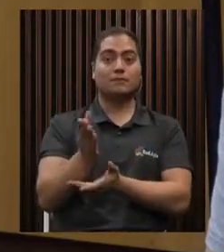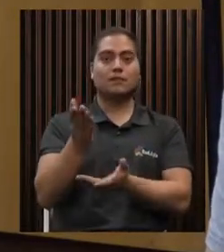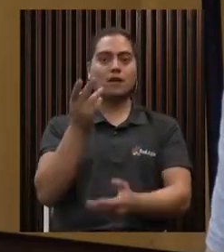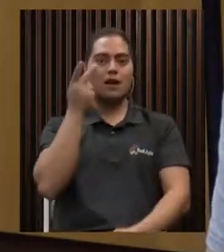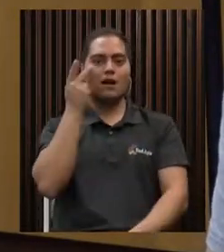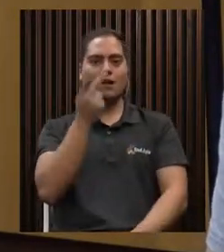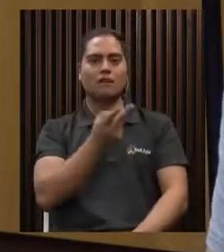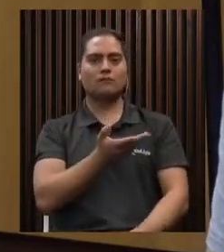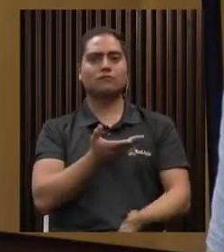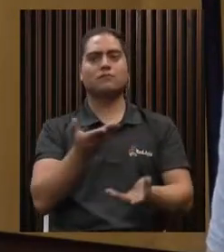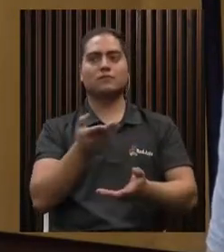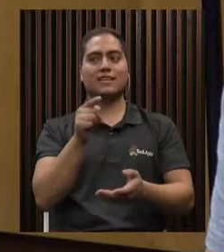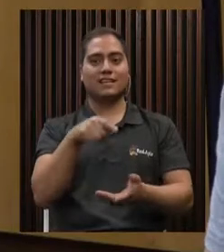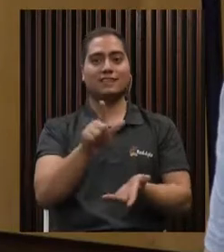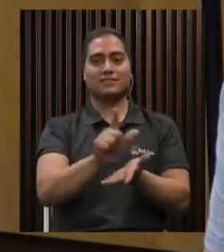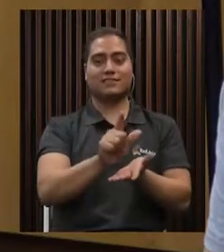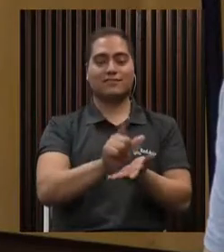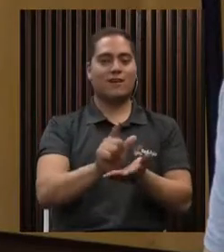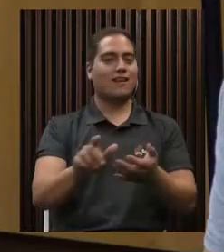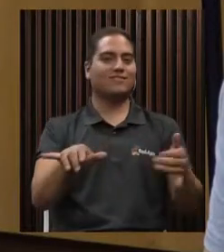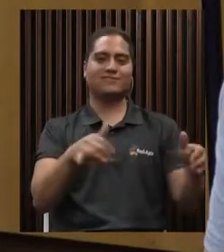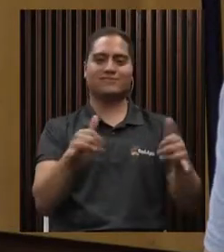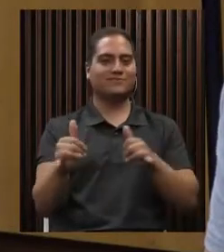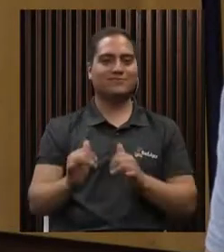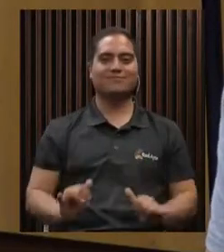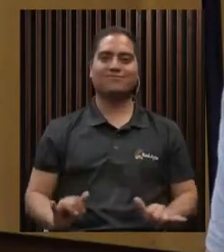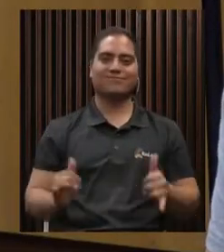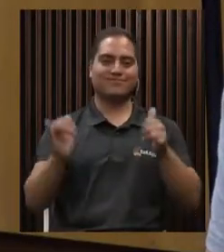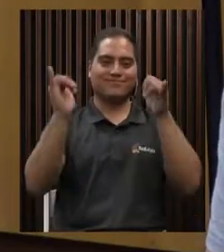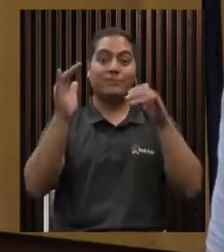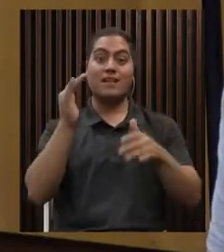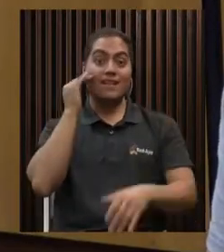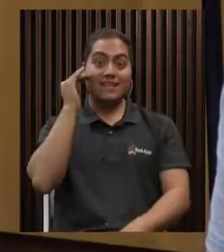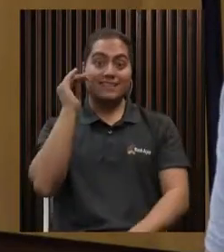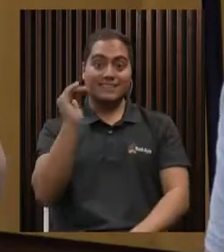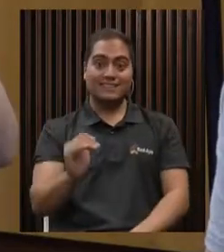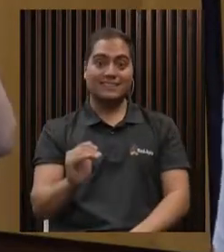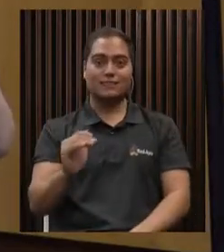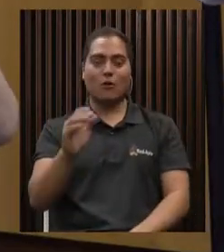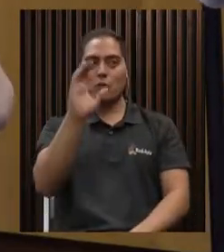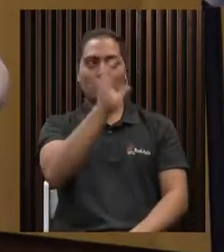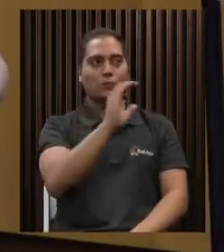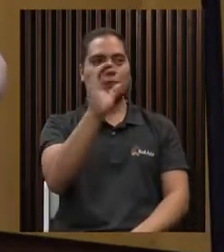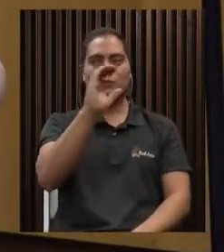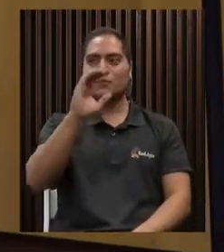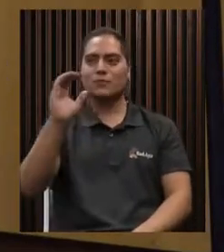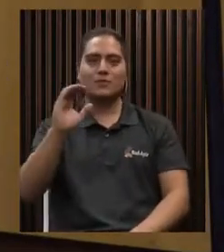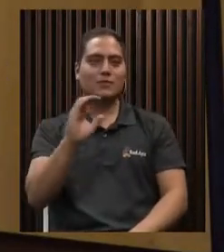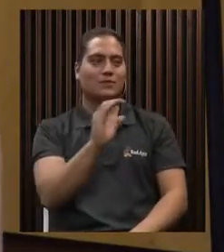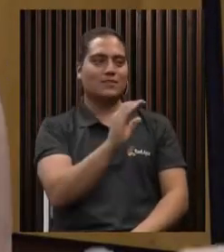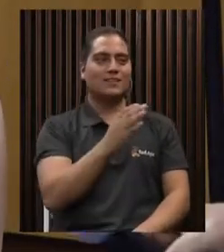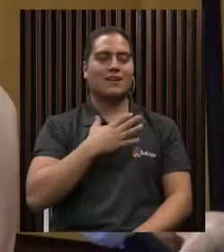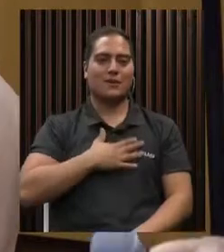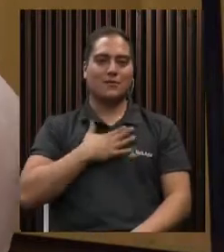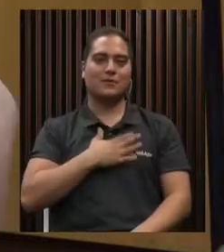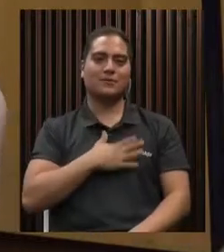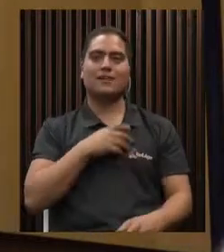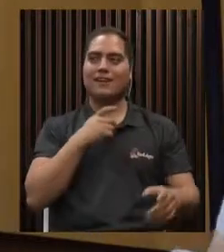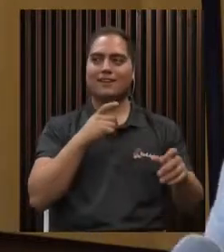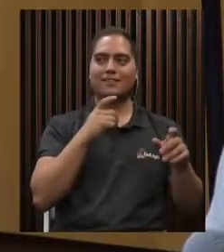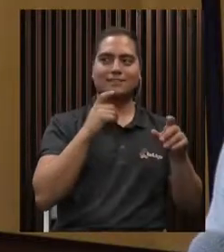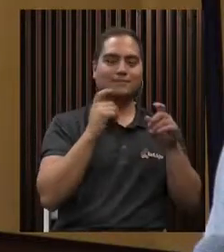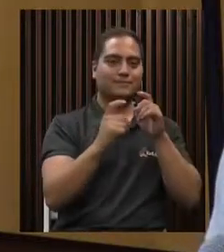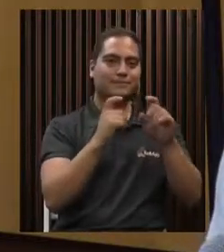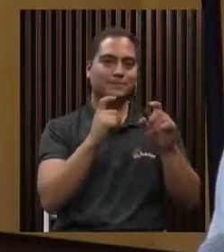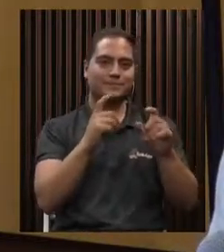es un lugar muy, muy entretenido donde los niños, ¿cierto?, de manera muy aventurera, ¿cierto?, toman este tipo de riesgos que le permiten